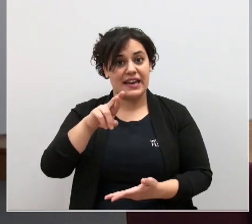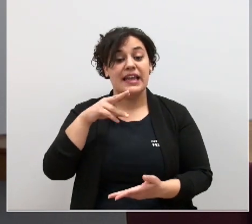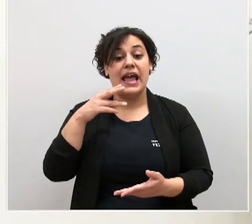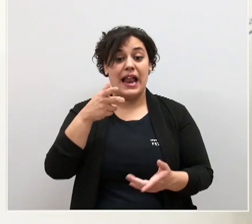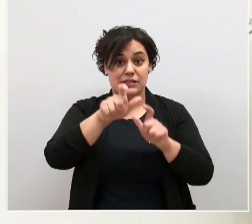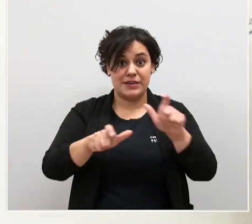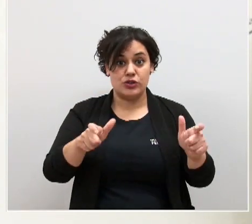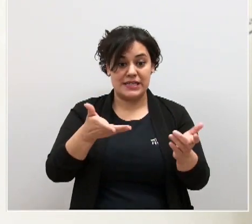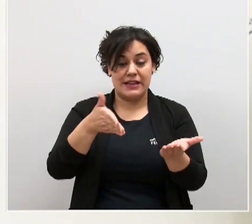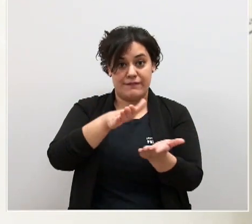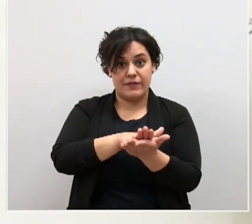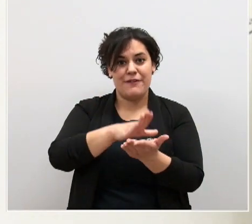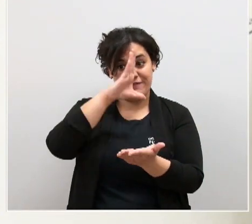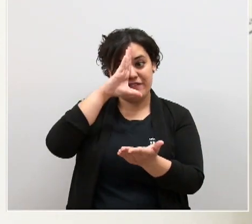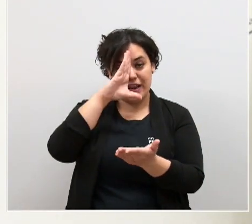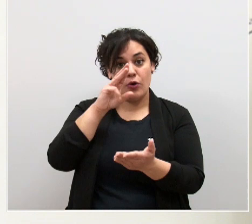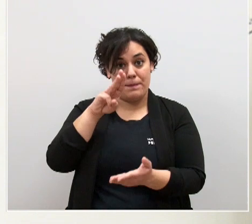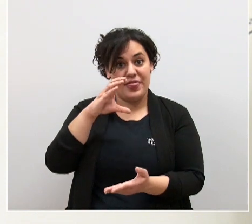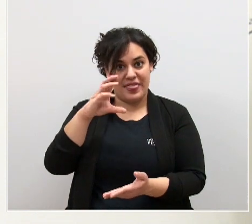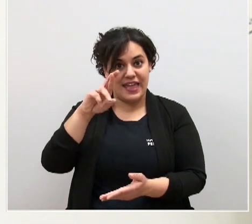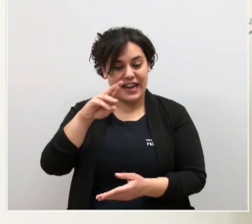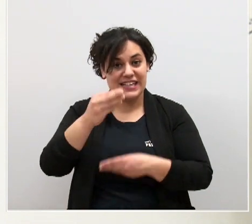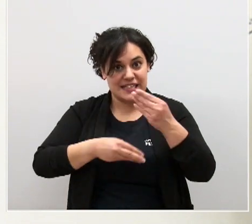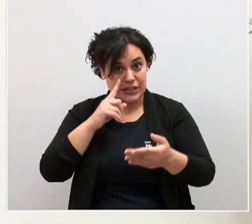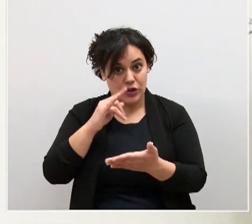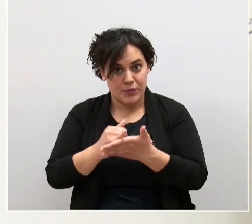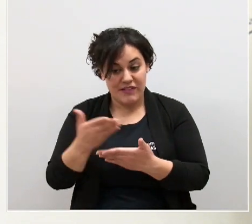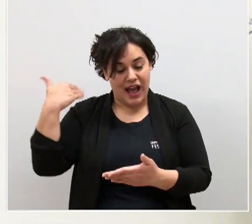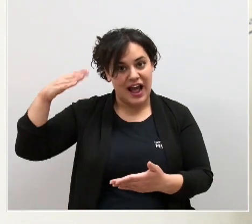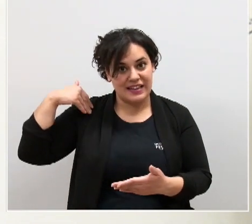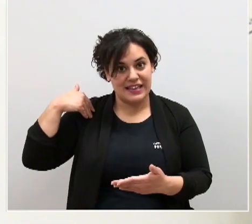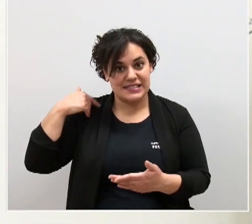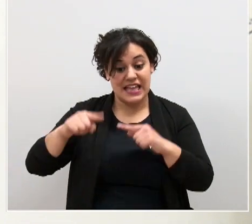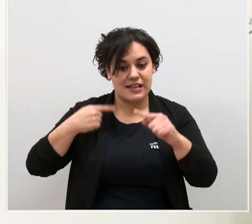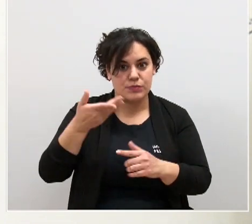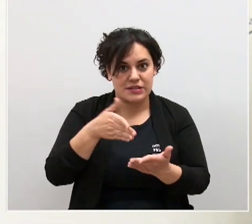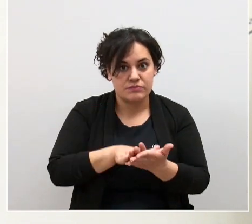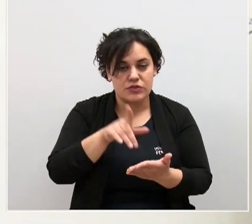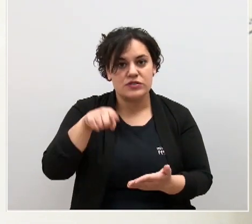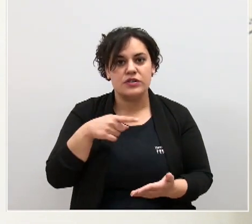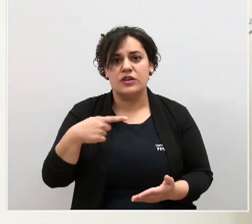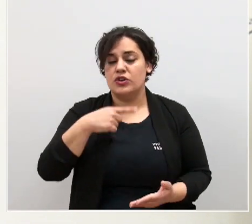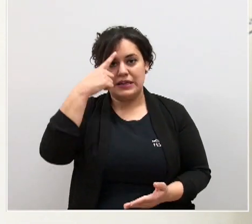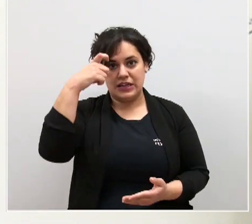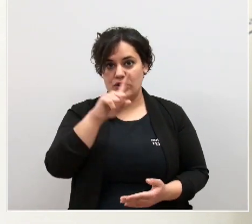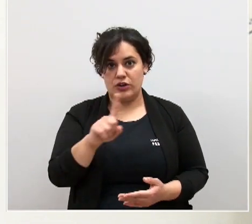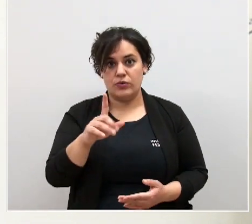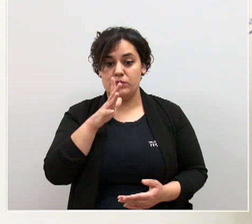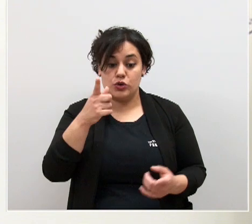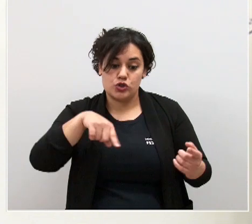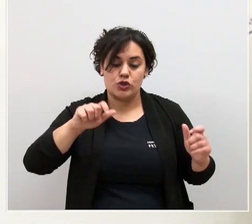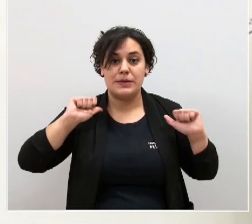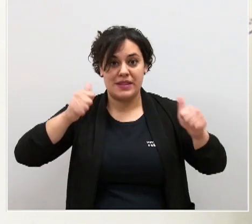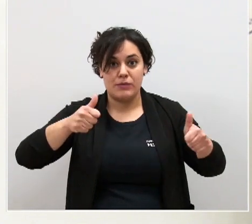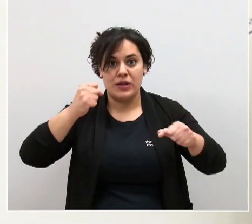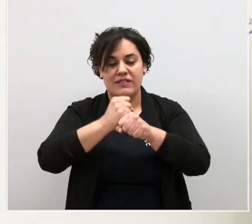febrero? Yo creo que no va a variar porque nosotros de hecho estamos trabajando así desde el principio, con lo cual no creo que ahora mismo